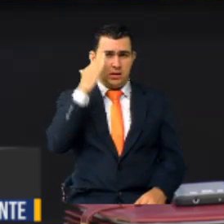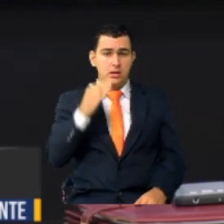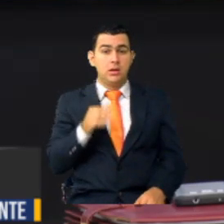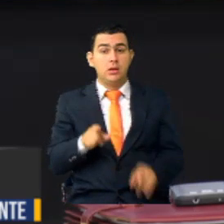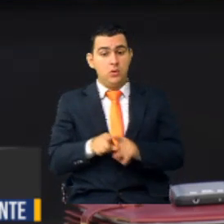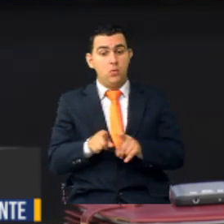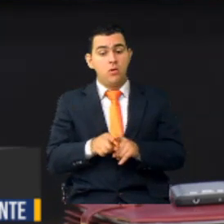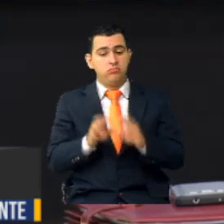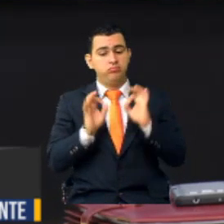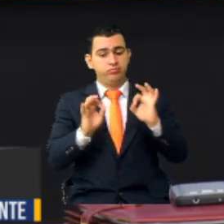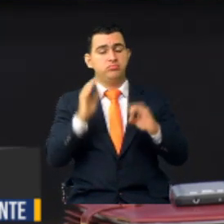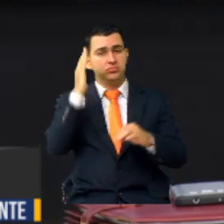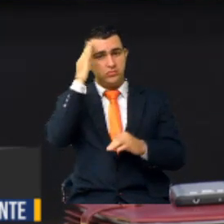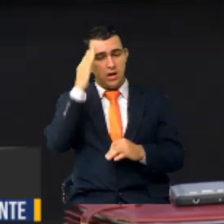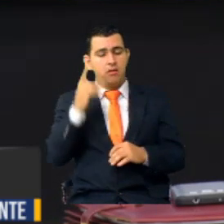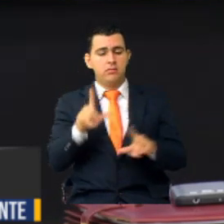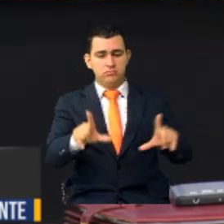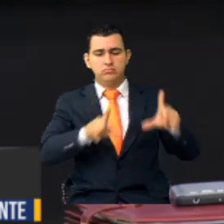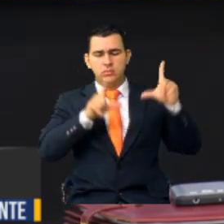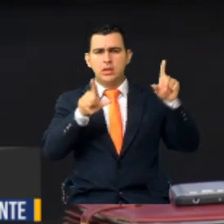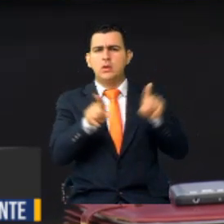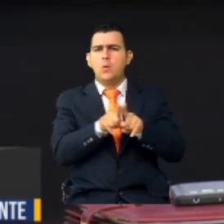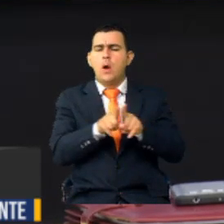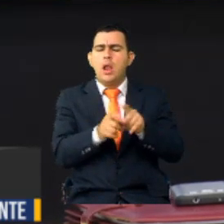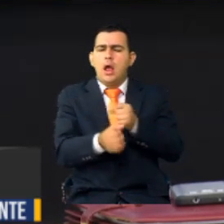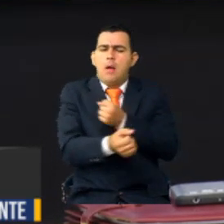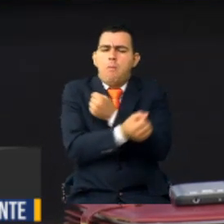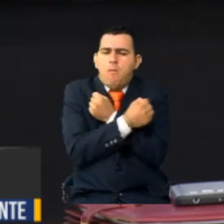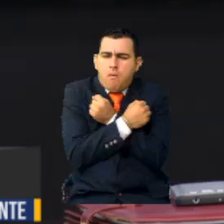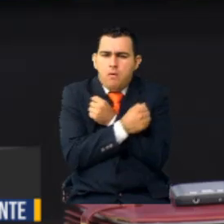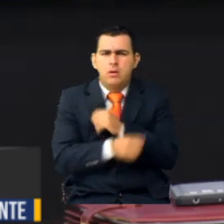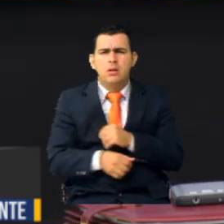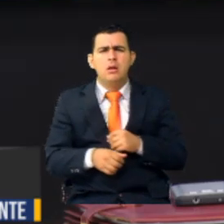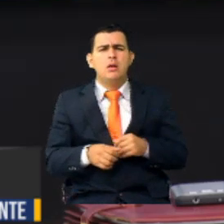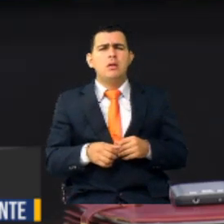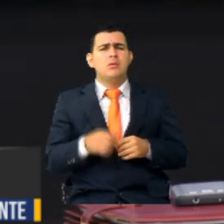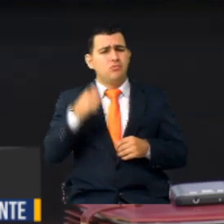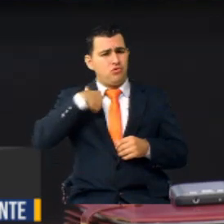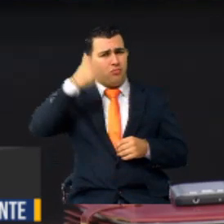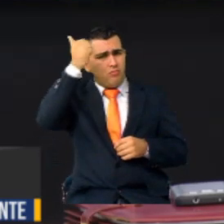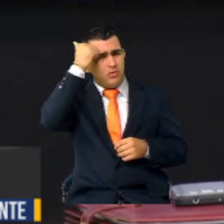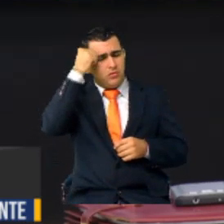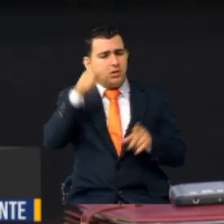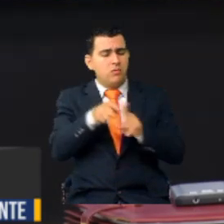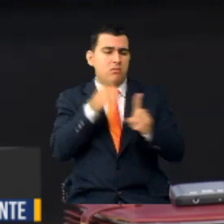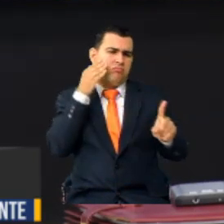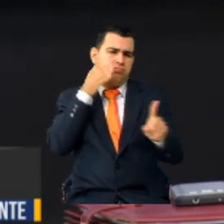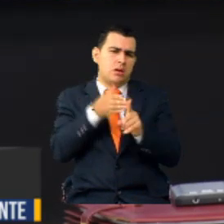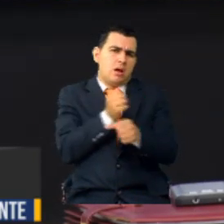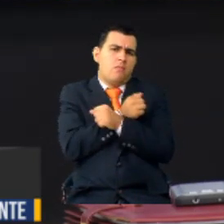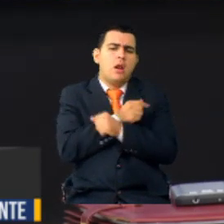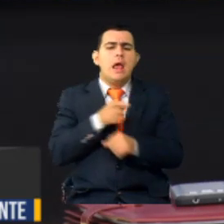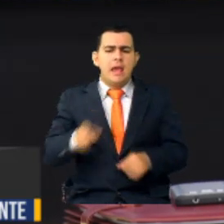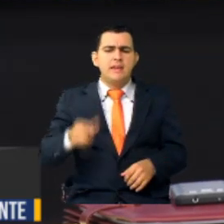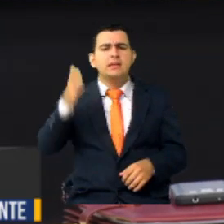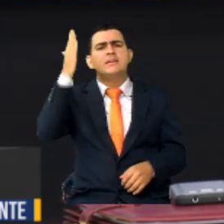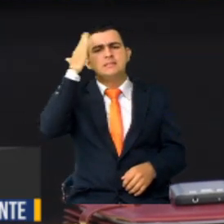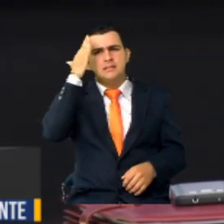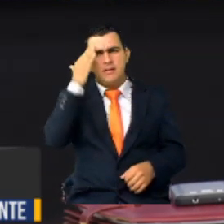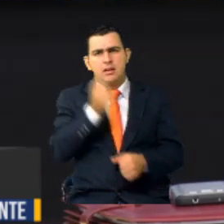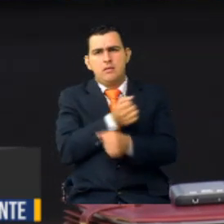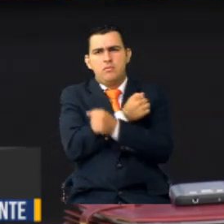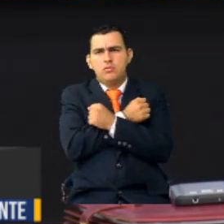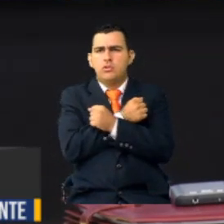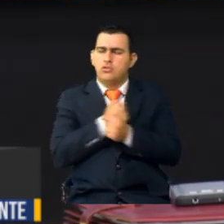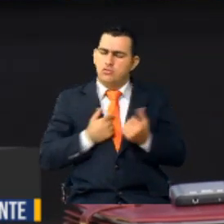muy preparadas y sobre todo que tienen mucho amor, porque ser maestro es una vocación y ellas aman lo que hacen. Voy a buscar a